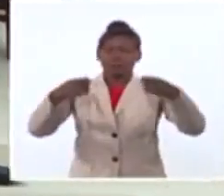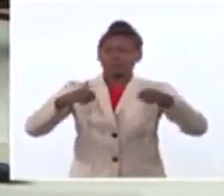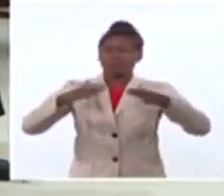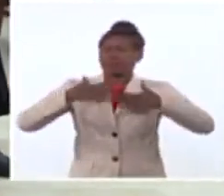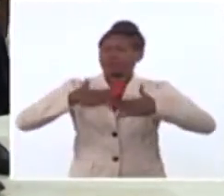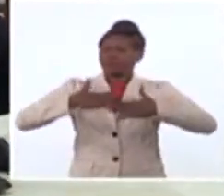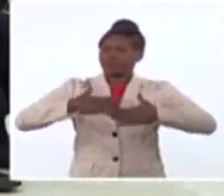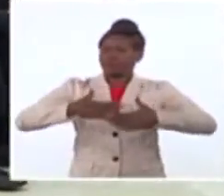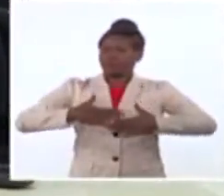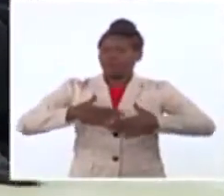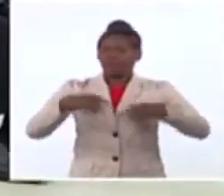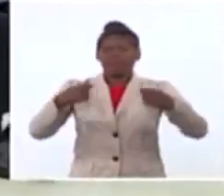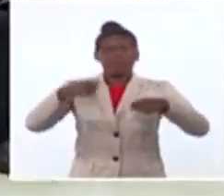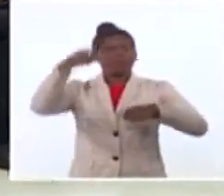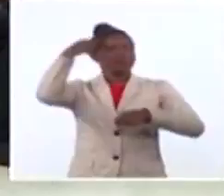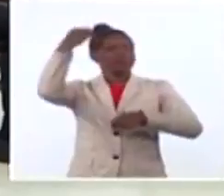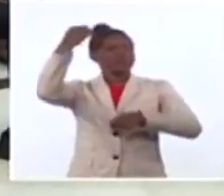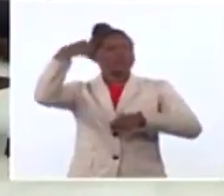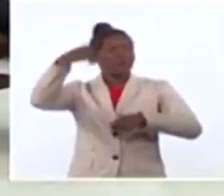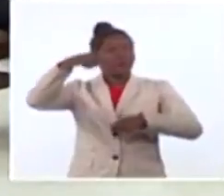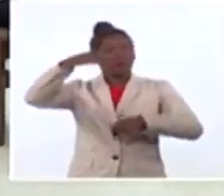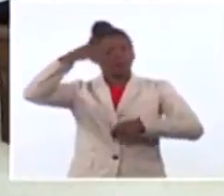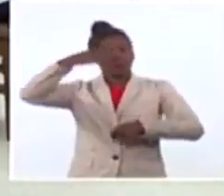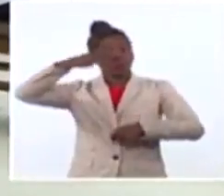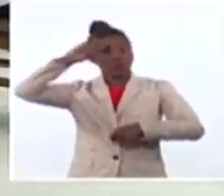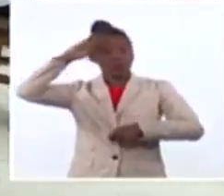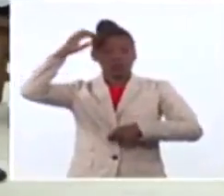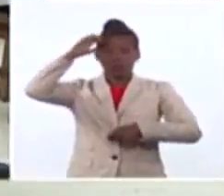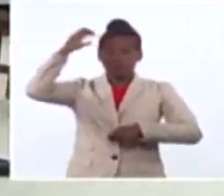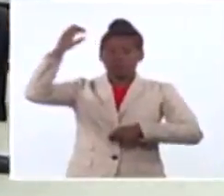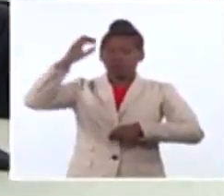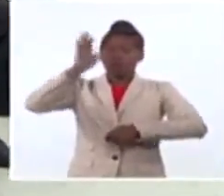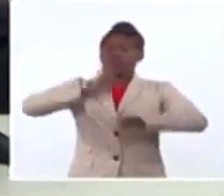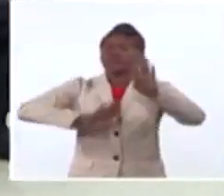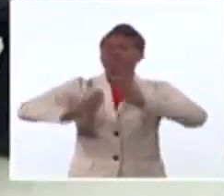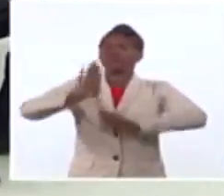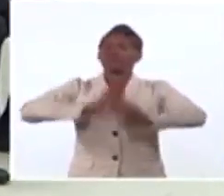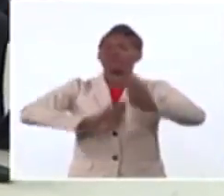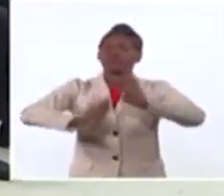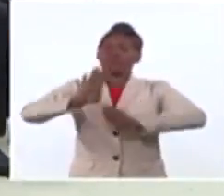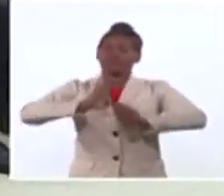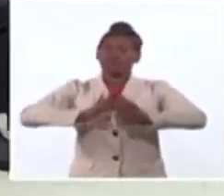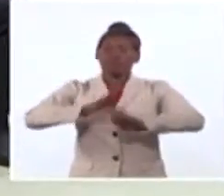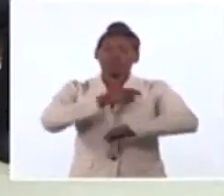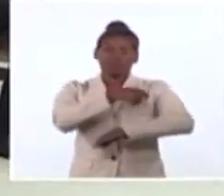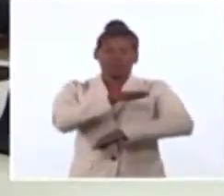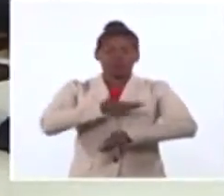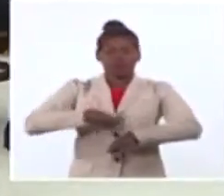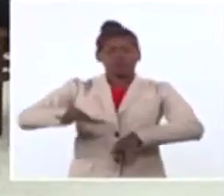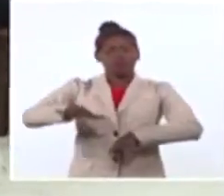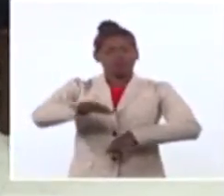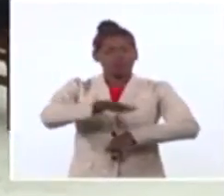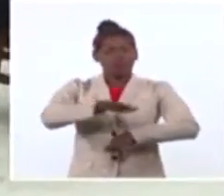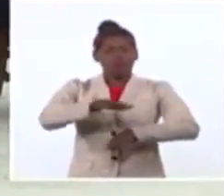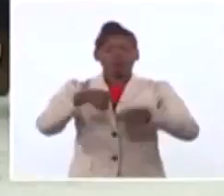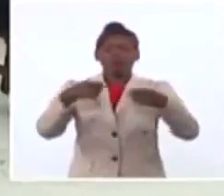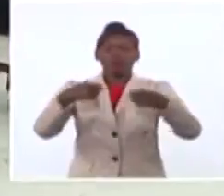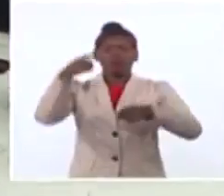seguridad ciudadanas frente al ejercicio ilegal de una potencia que